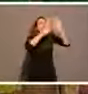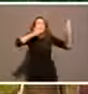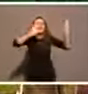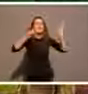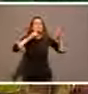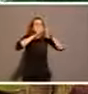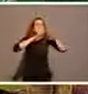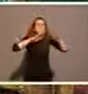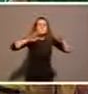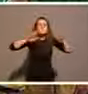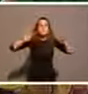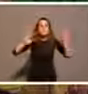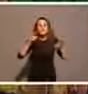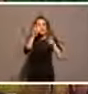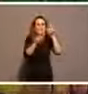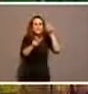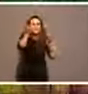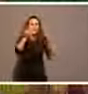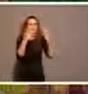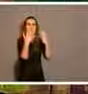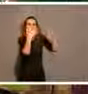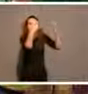cualquier zona.